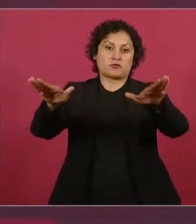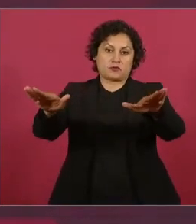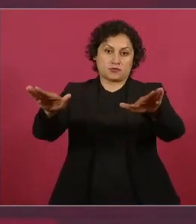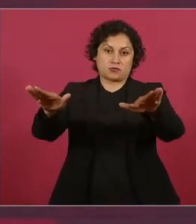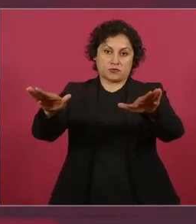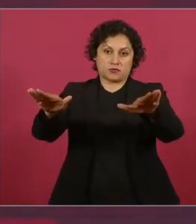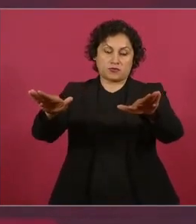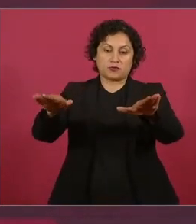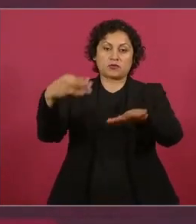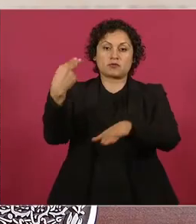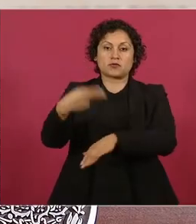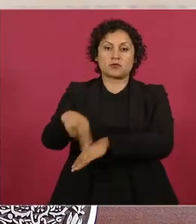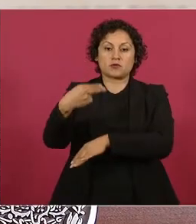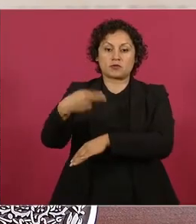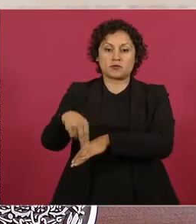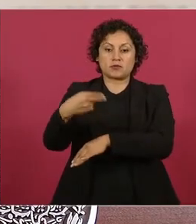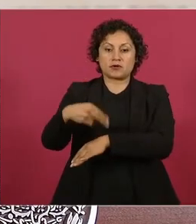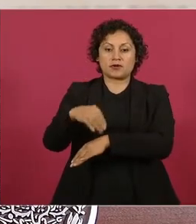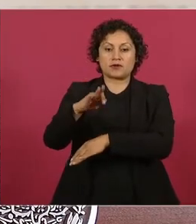Felipe Carrillo Puerto.